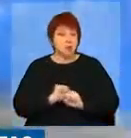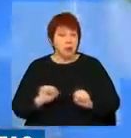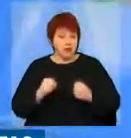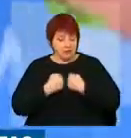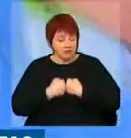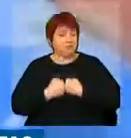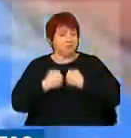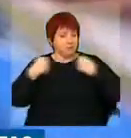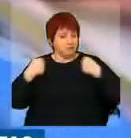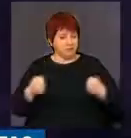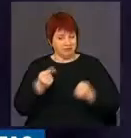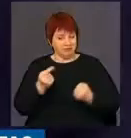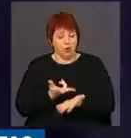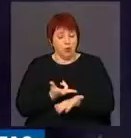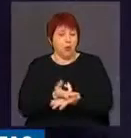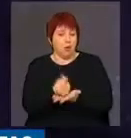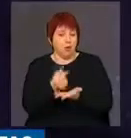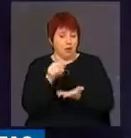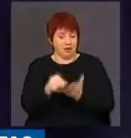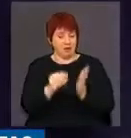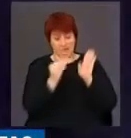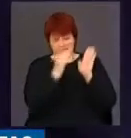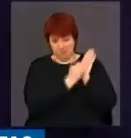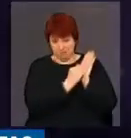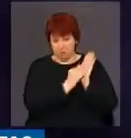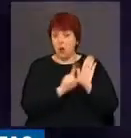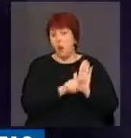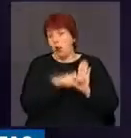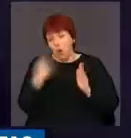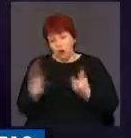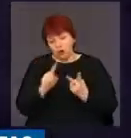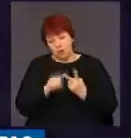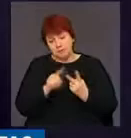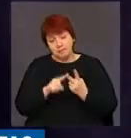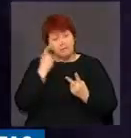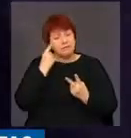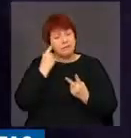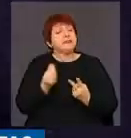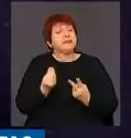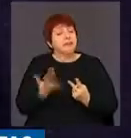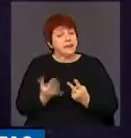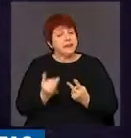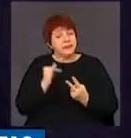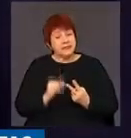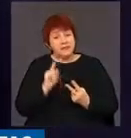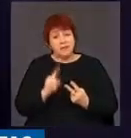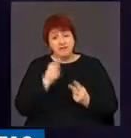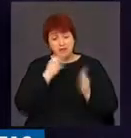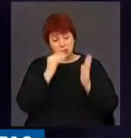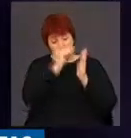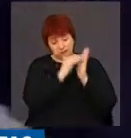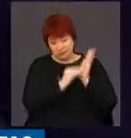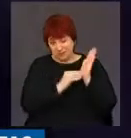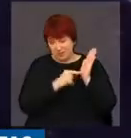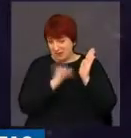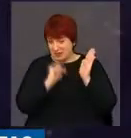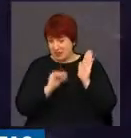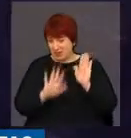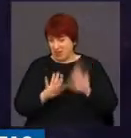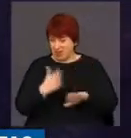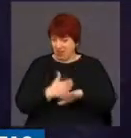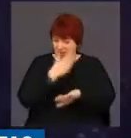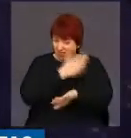los habilitados a registrarse. La otra opción, que se analiza, es la eliminación del registro como tal. En este